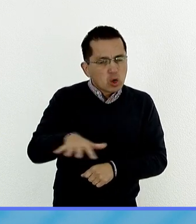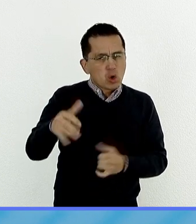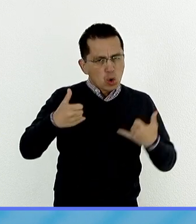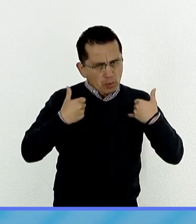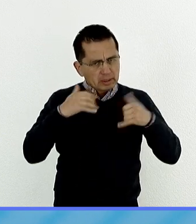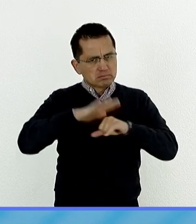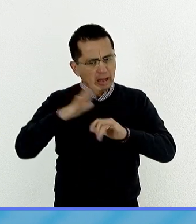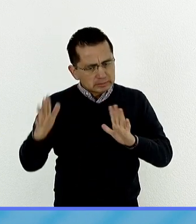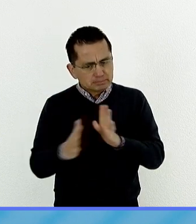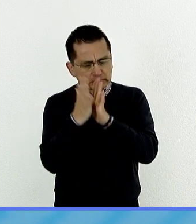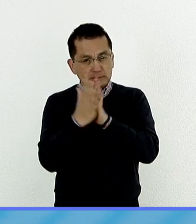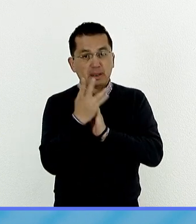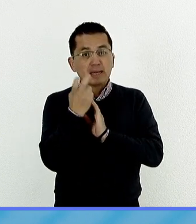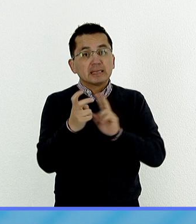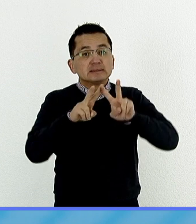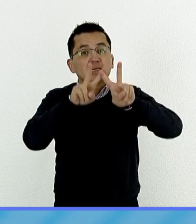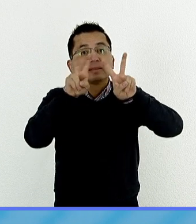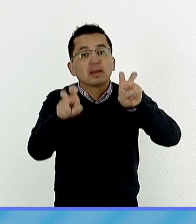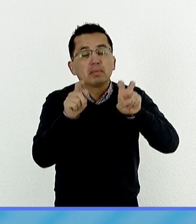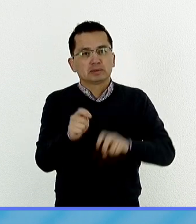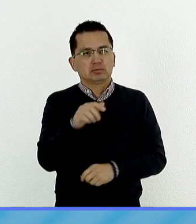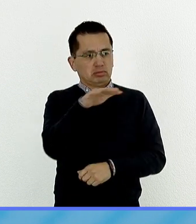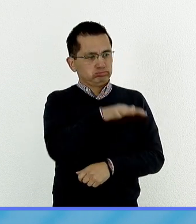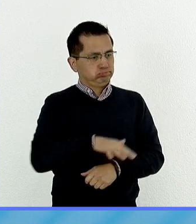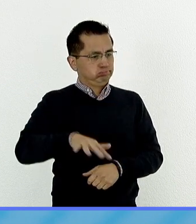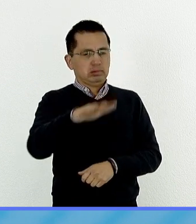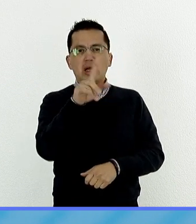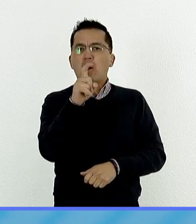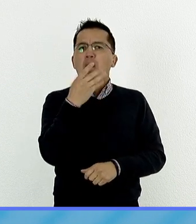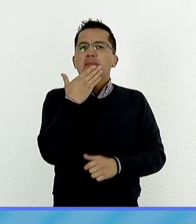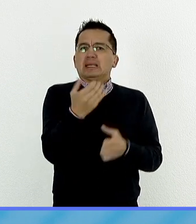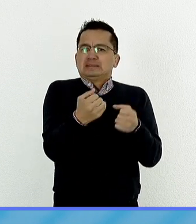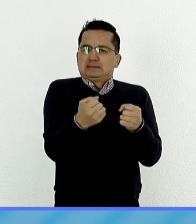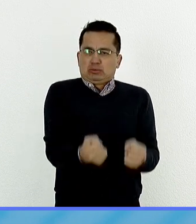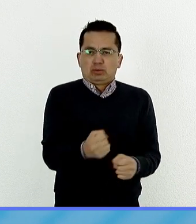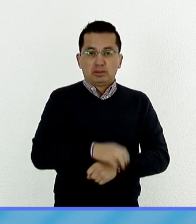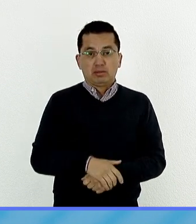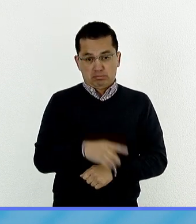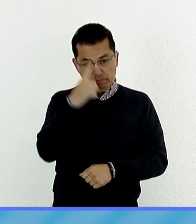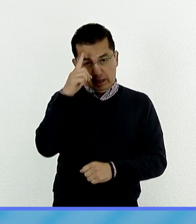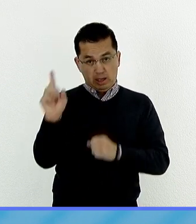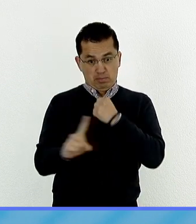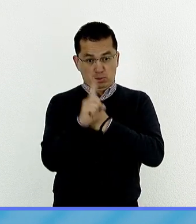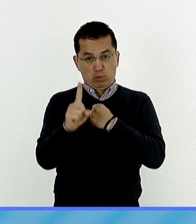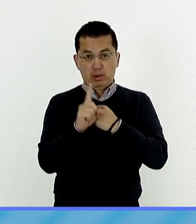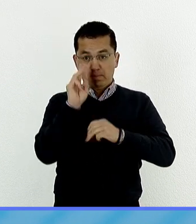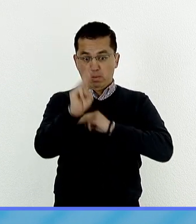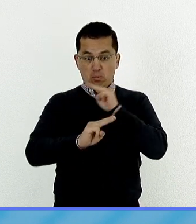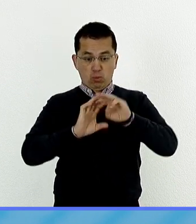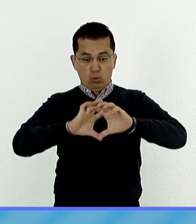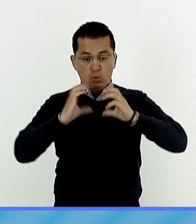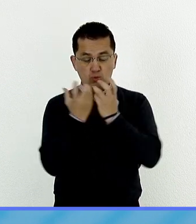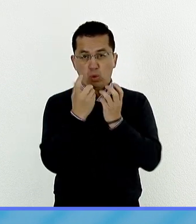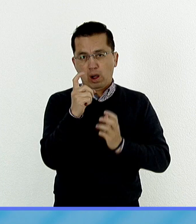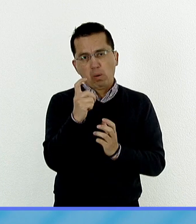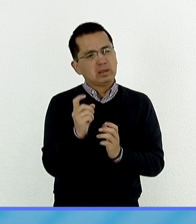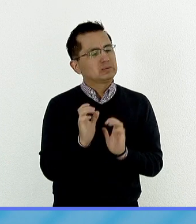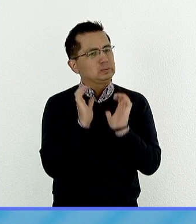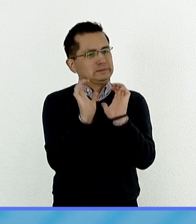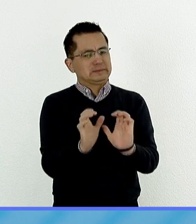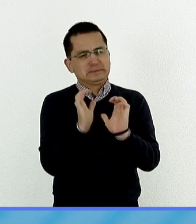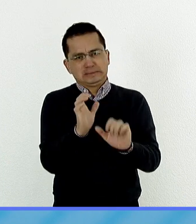los asuntos fundamentales para evitar la crisis global y la crisis de nuestro país también que se manifiesta de muchas maneras